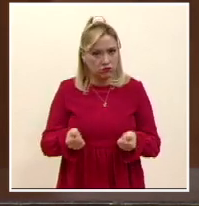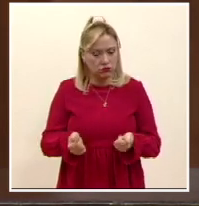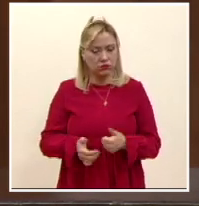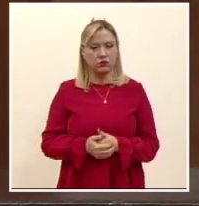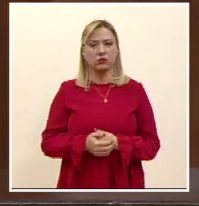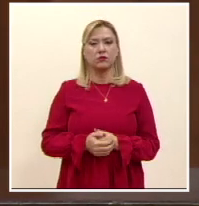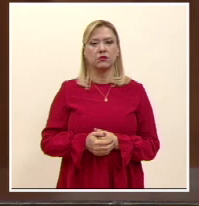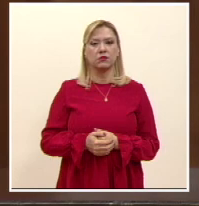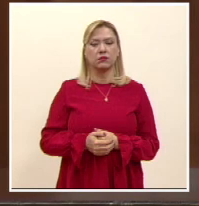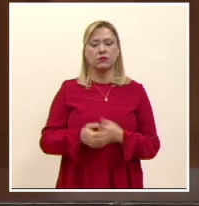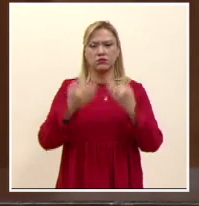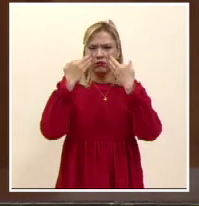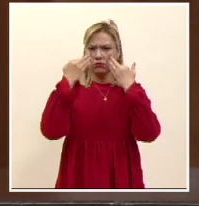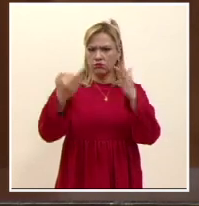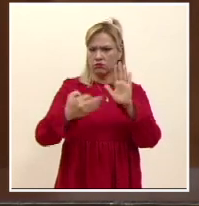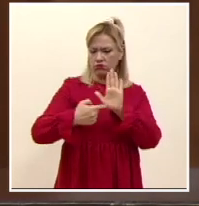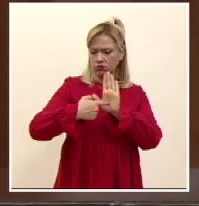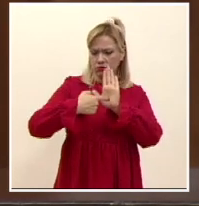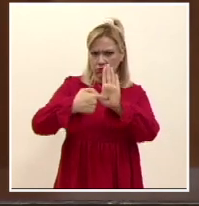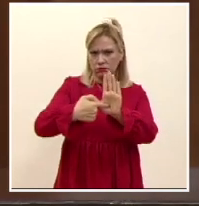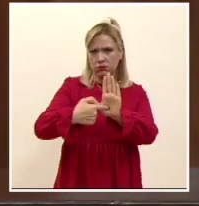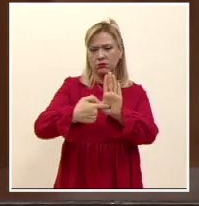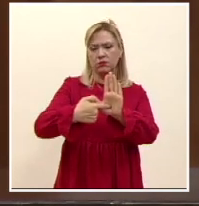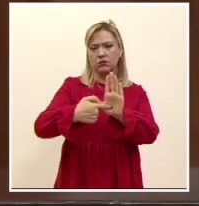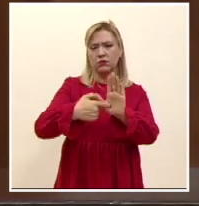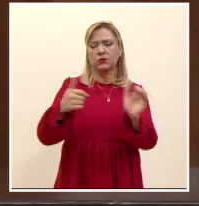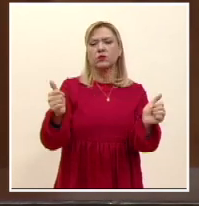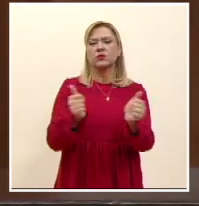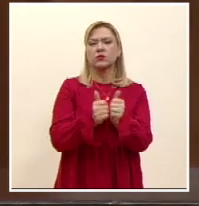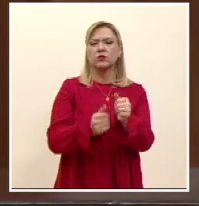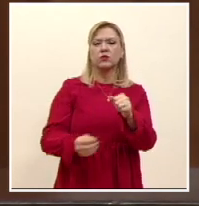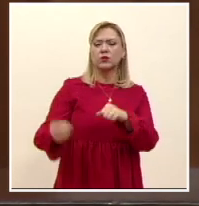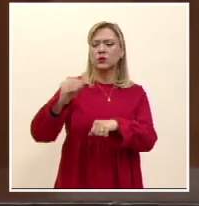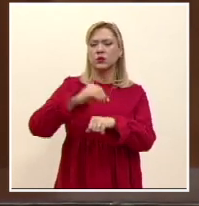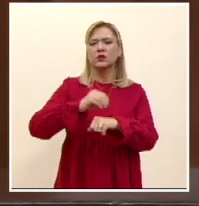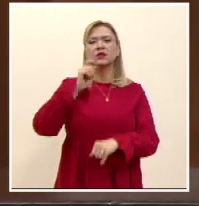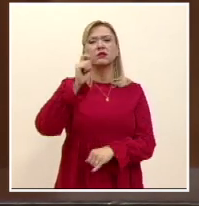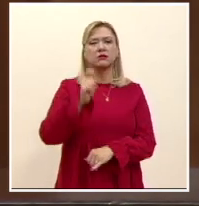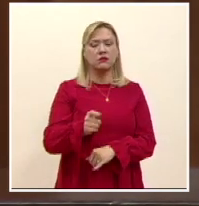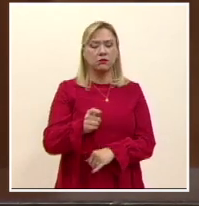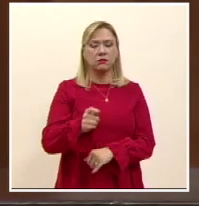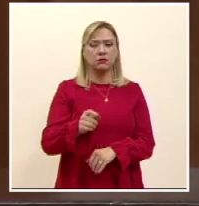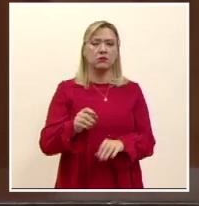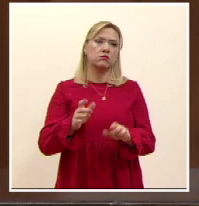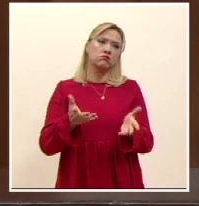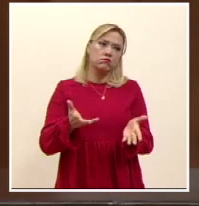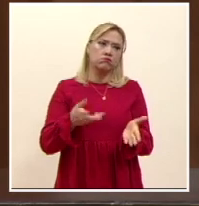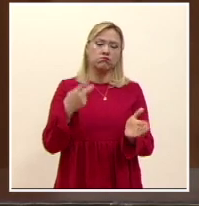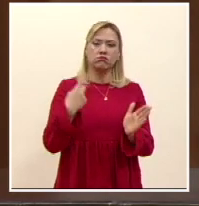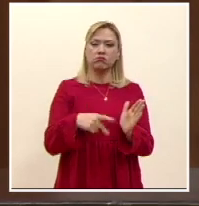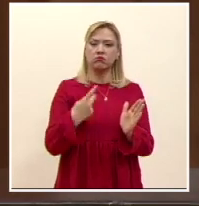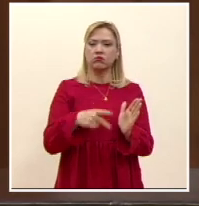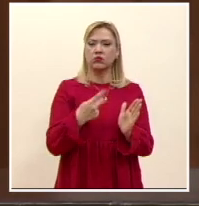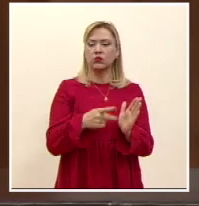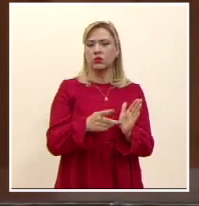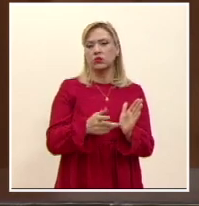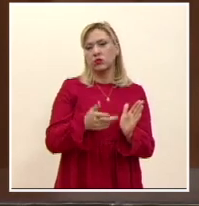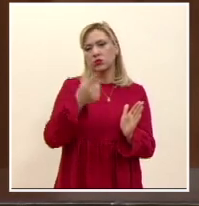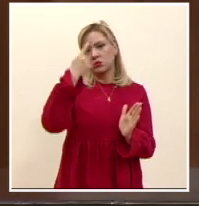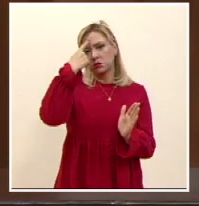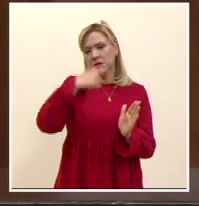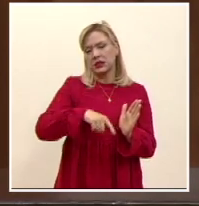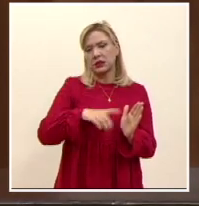con toda la transparencia y mediante el establecimiento de mecanismos que permitan a la